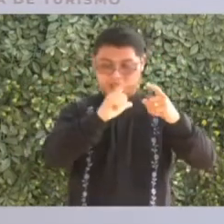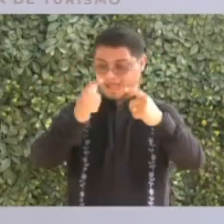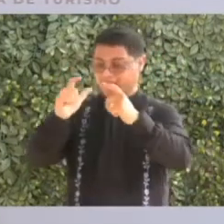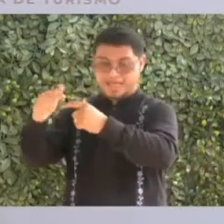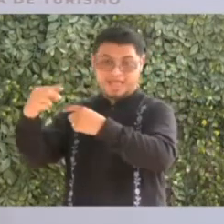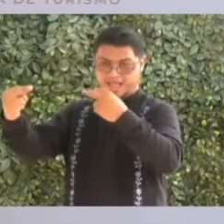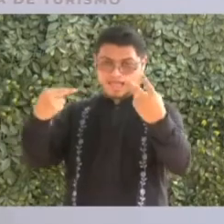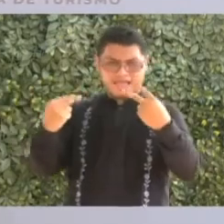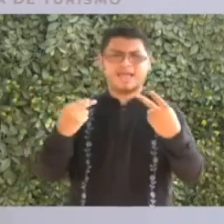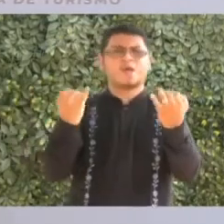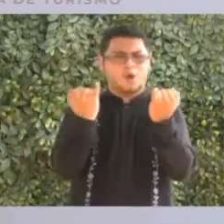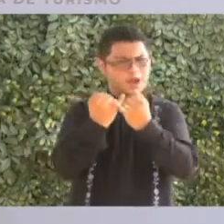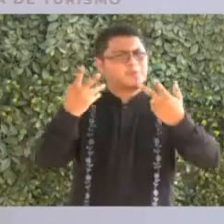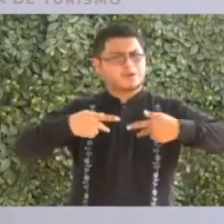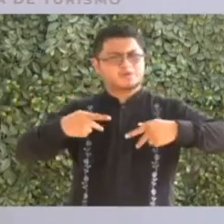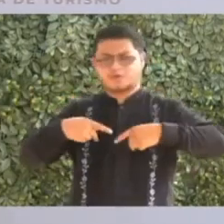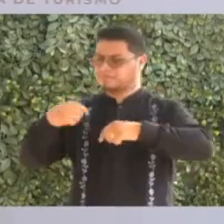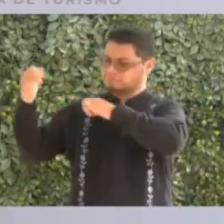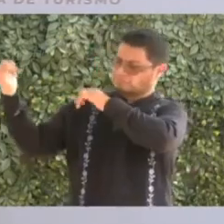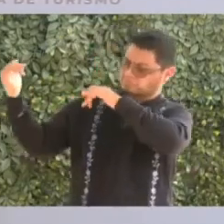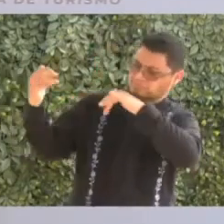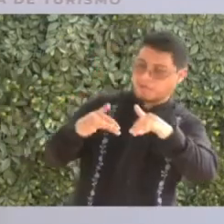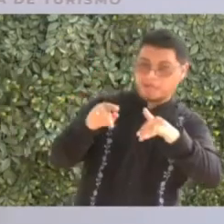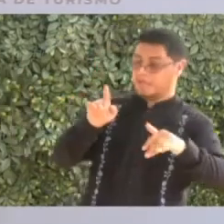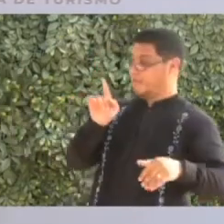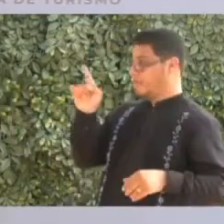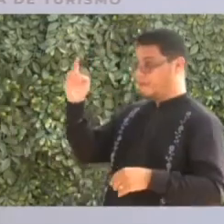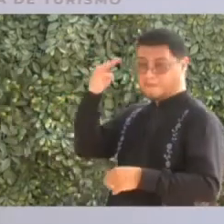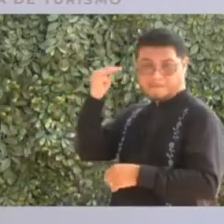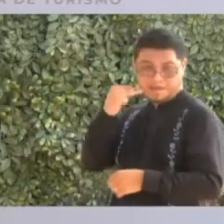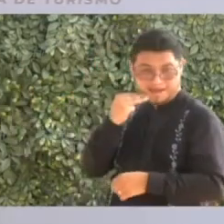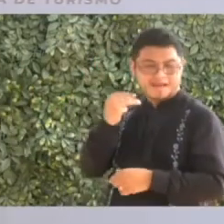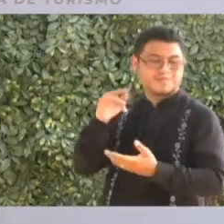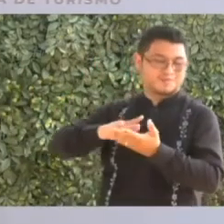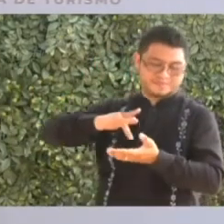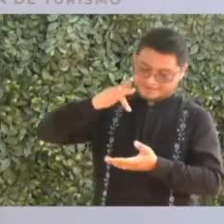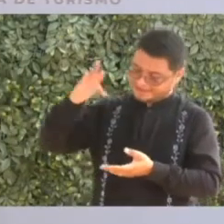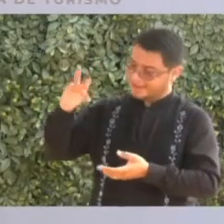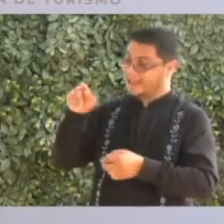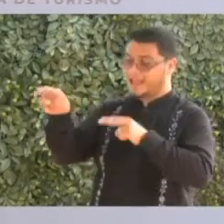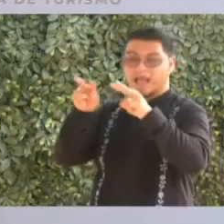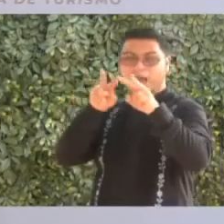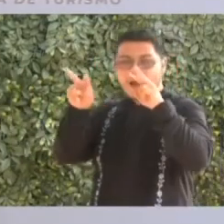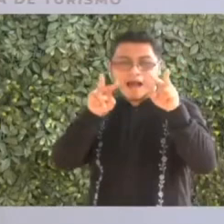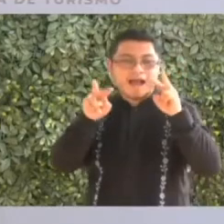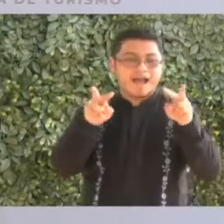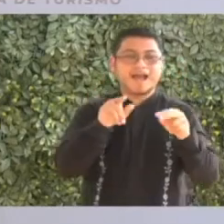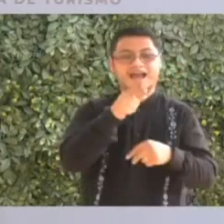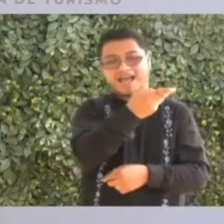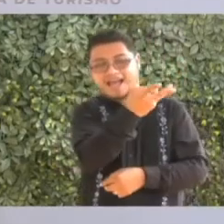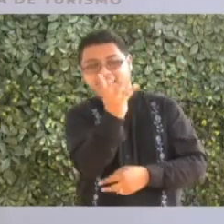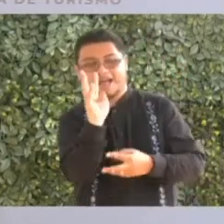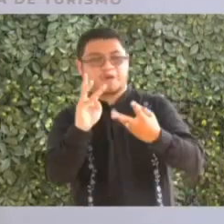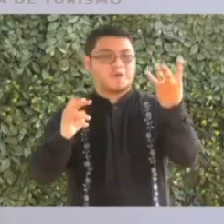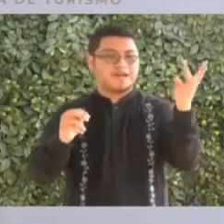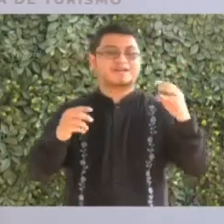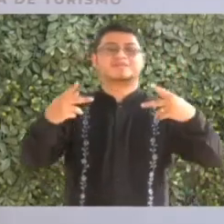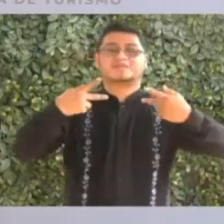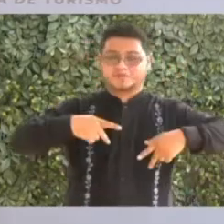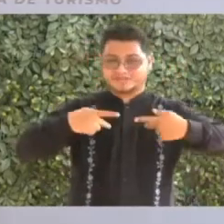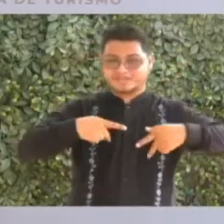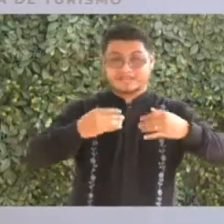quienes vinieron de Mérida. Muchas gracias, porque los estoy viendo aquí, a